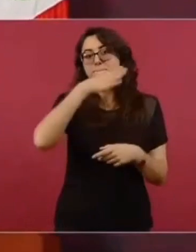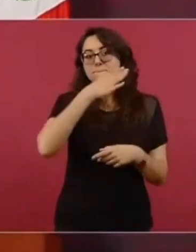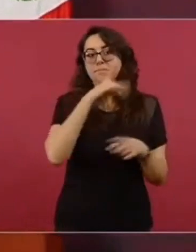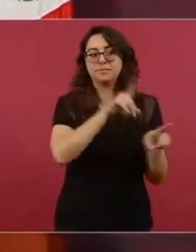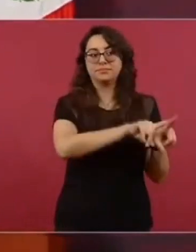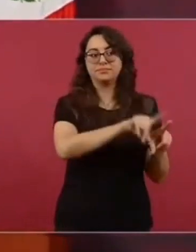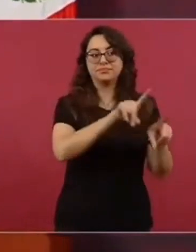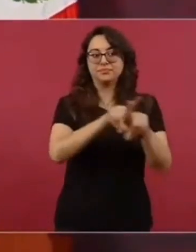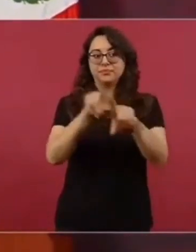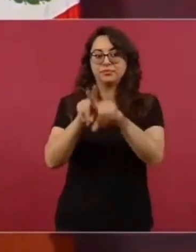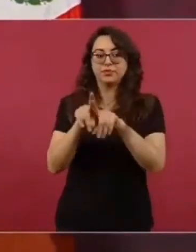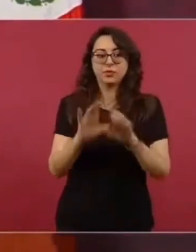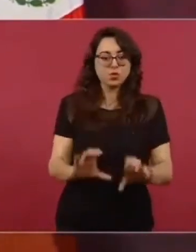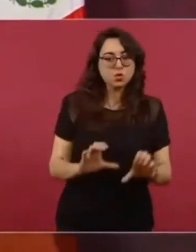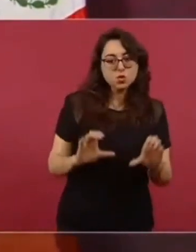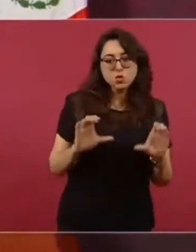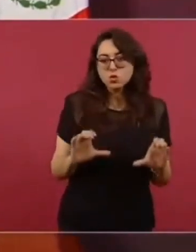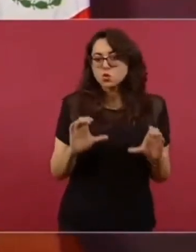Nosotros lo que hemos logrado